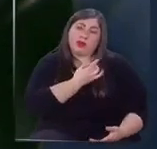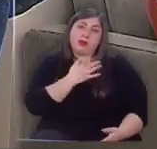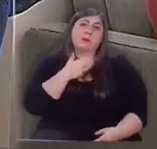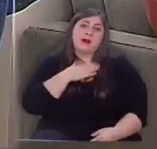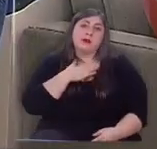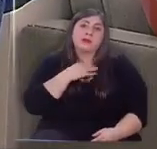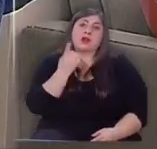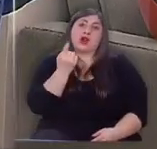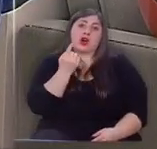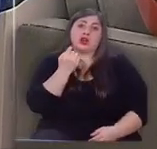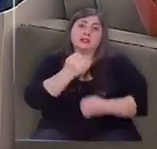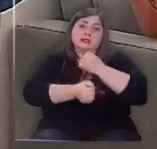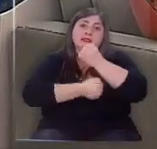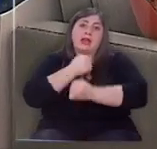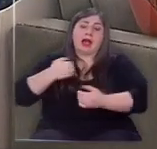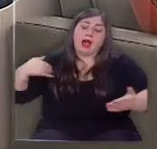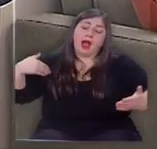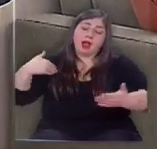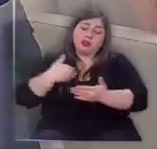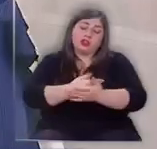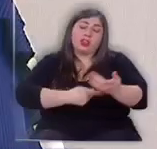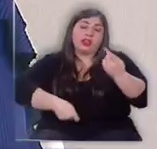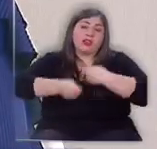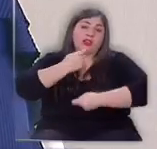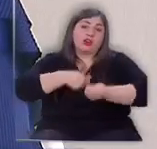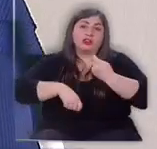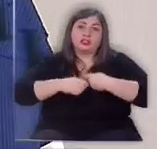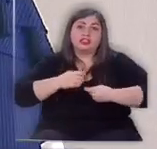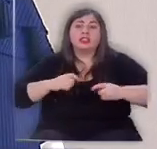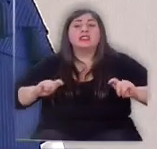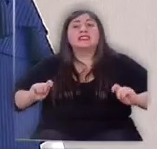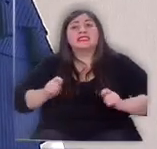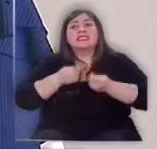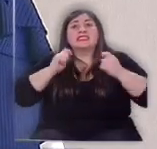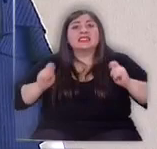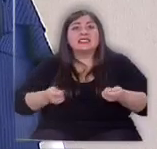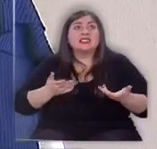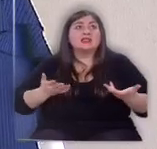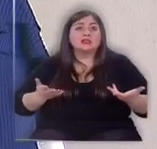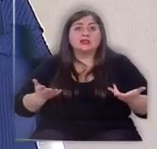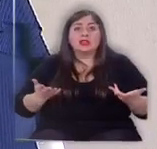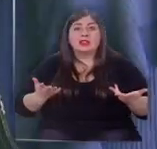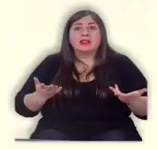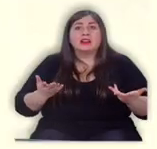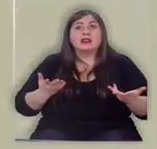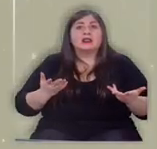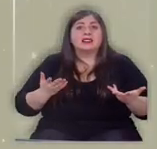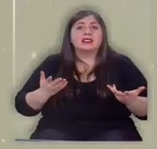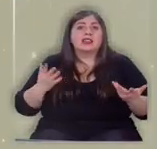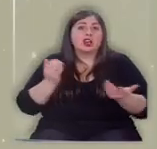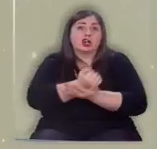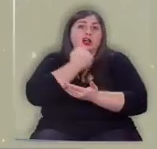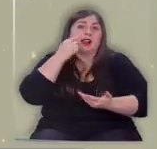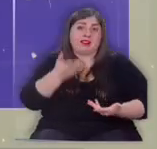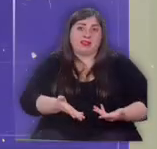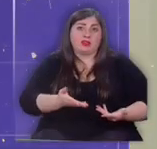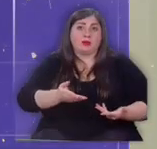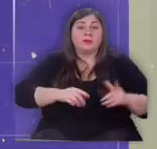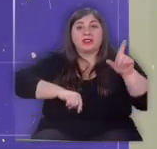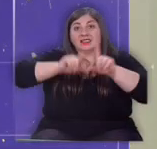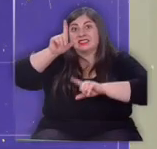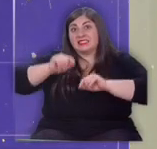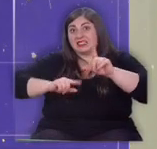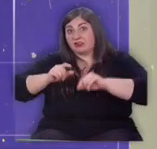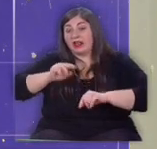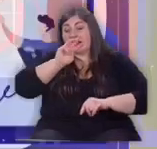mí, son 11 años de negocio y tratando que pasar esta. Según las cifras